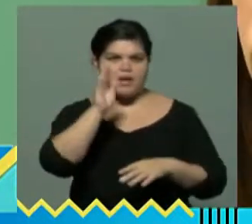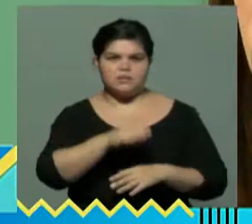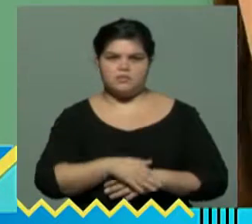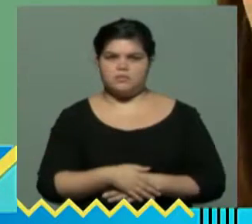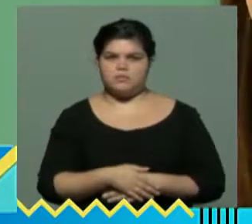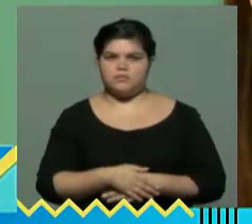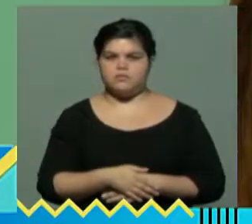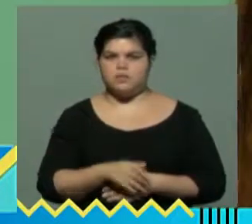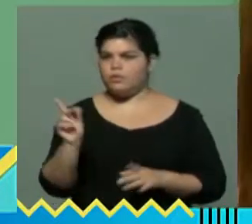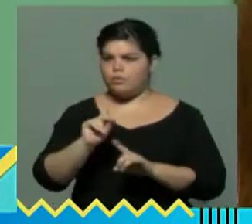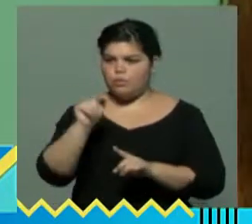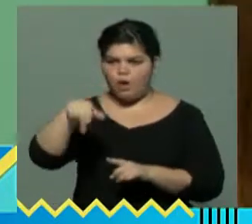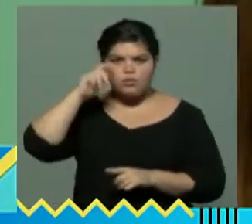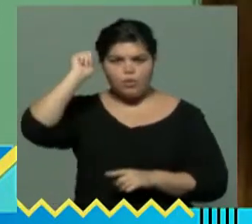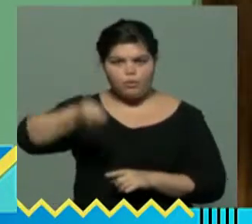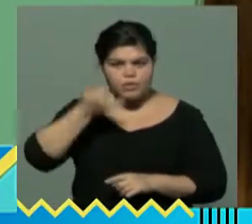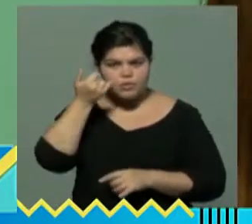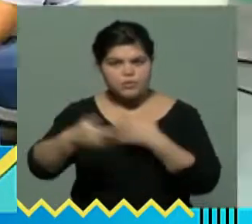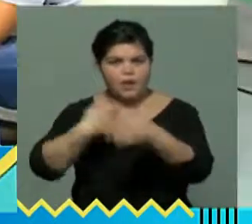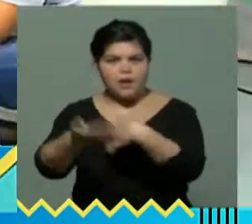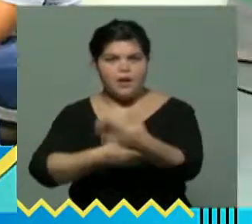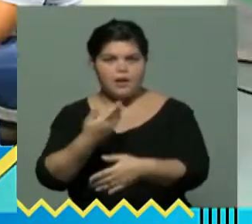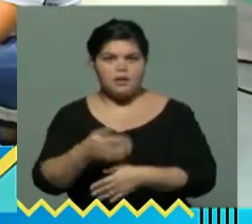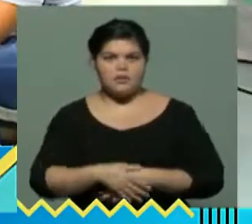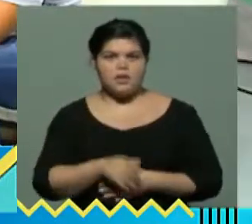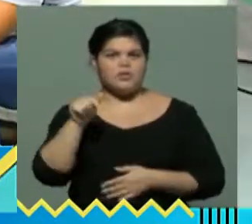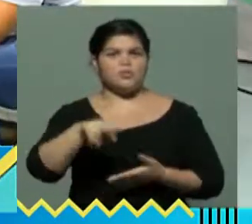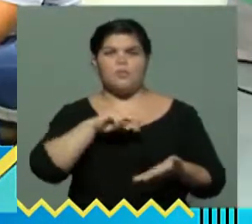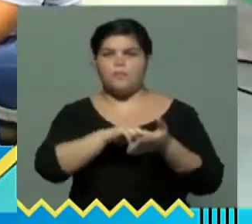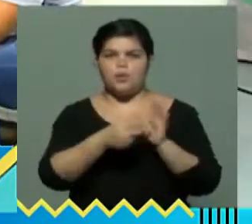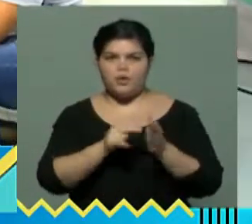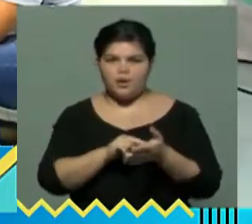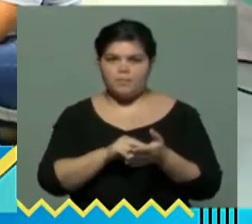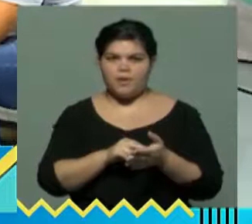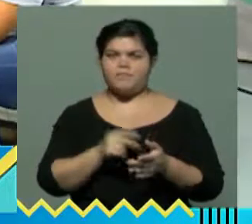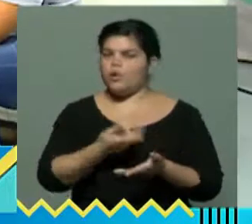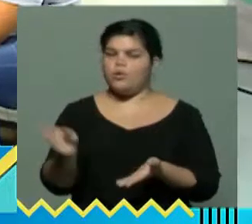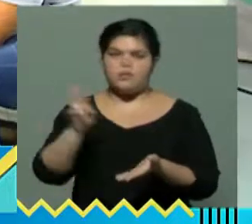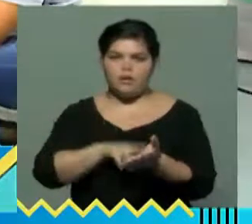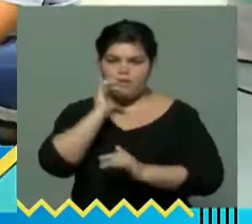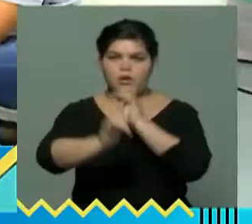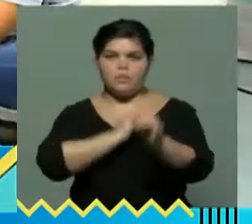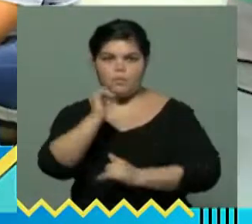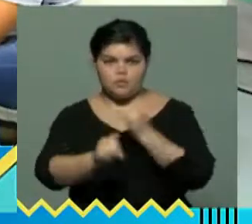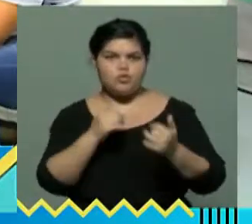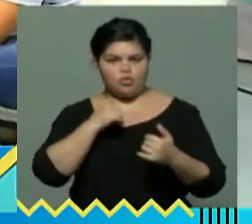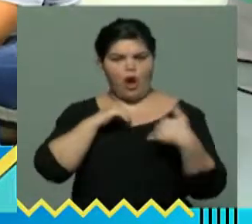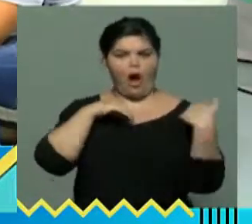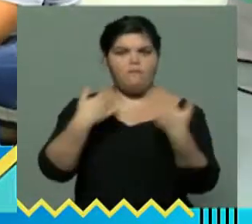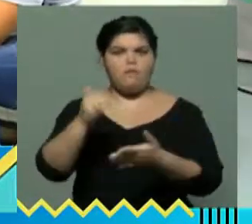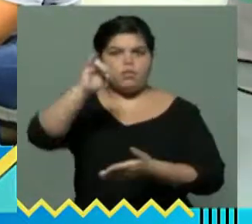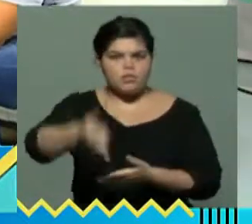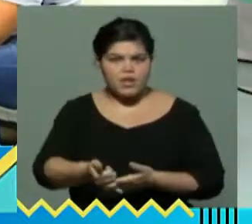discutido judicializado. Es que no había complejizado. Era un instituto que se nacionaliza, pero no lo creó el gobierno. Y defiendo